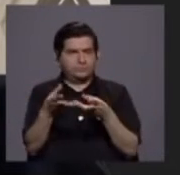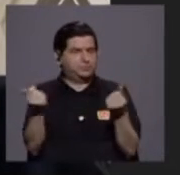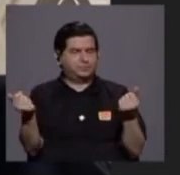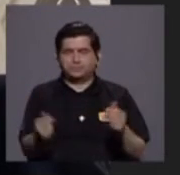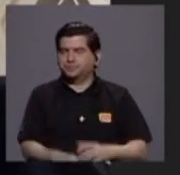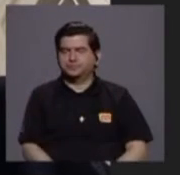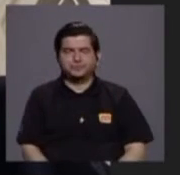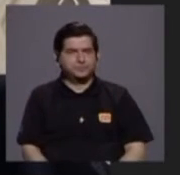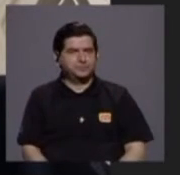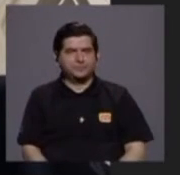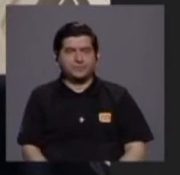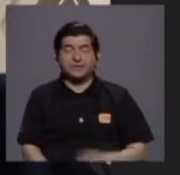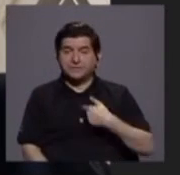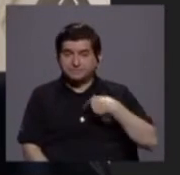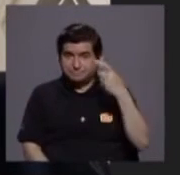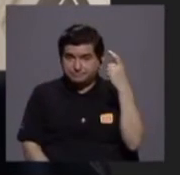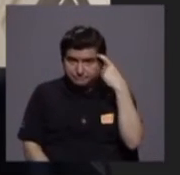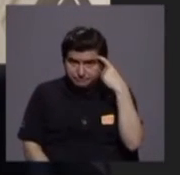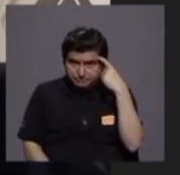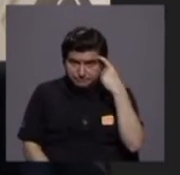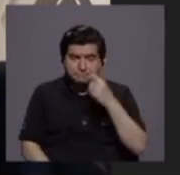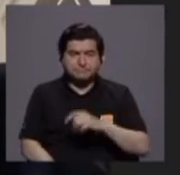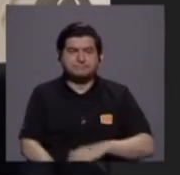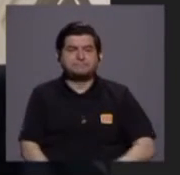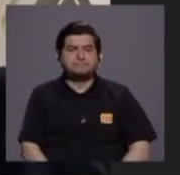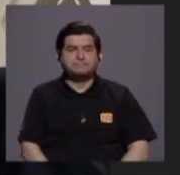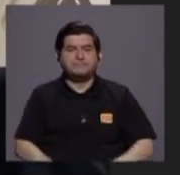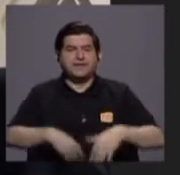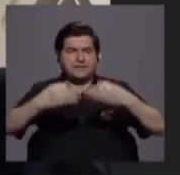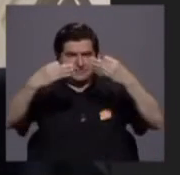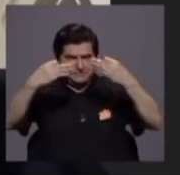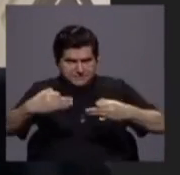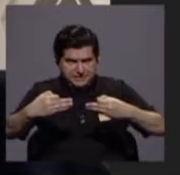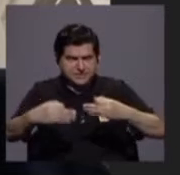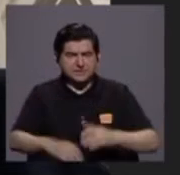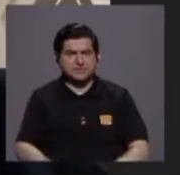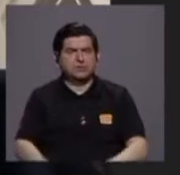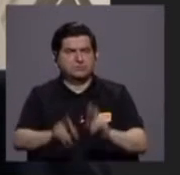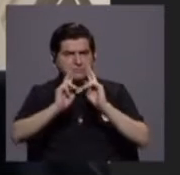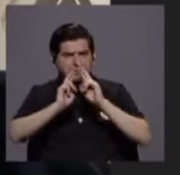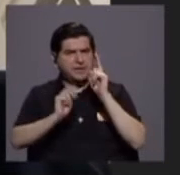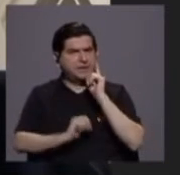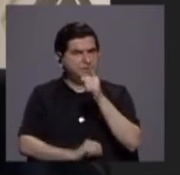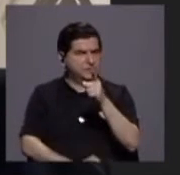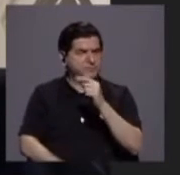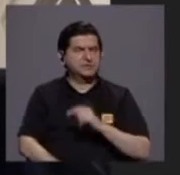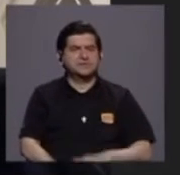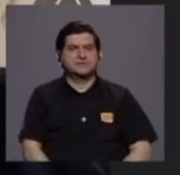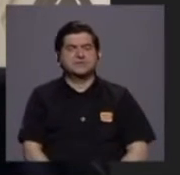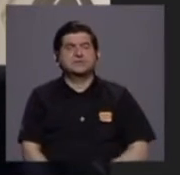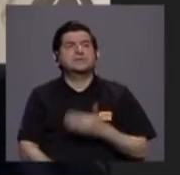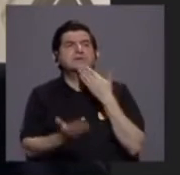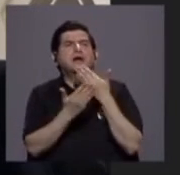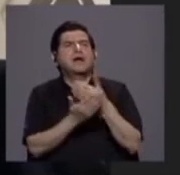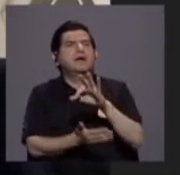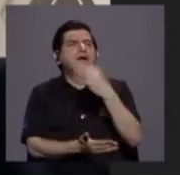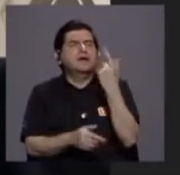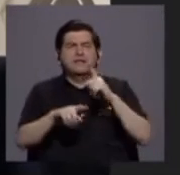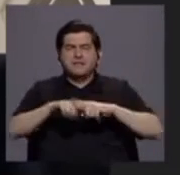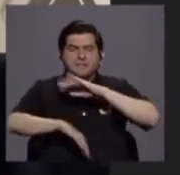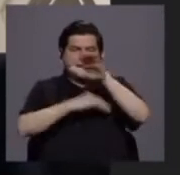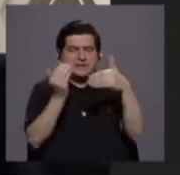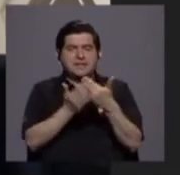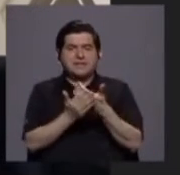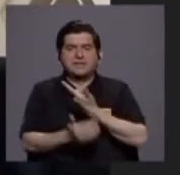otro lado, pienso que la decisión, para responderle a usted, en buena medida depende de todos